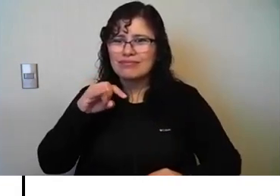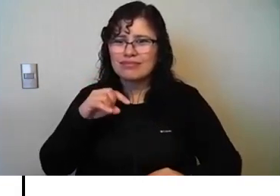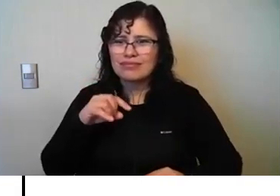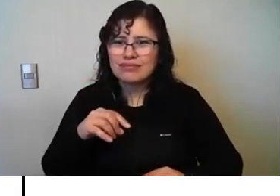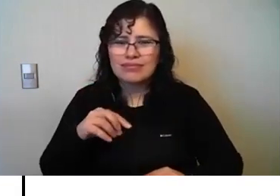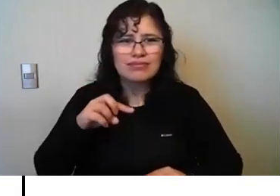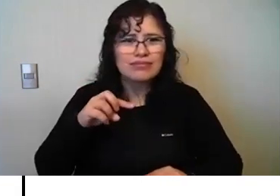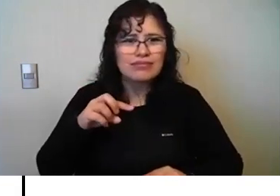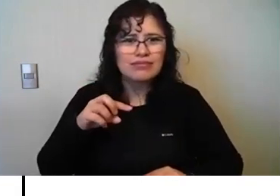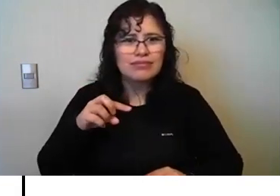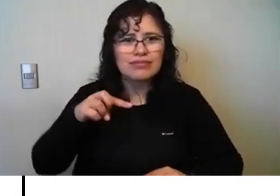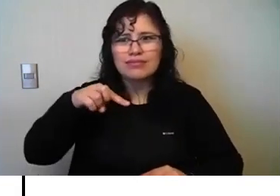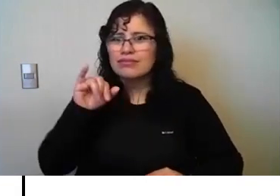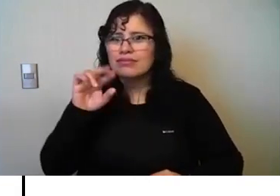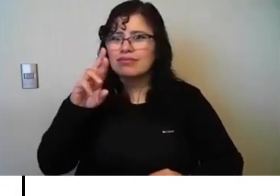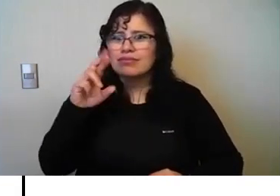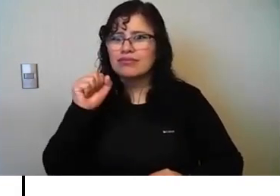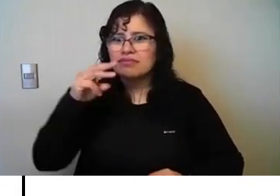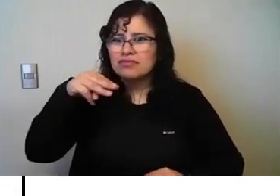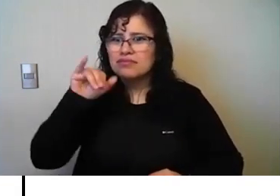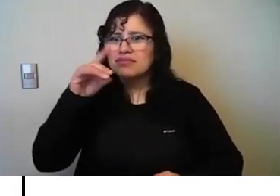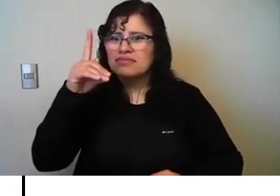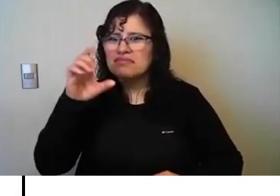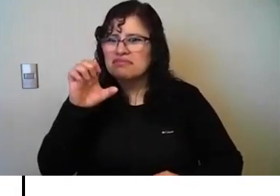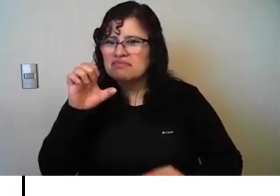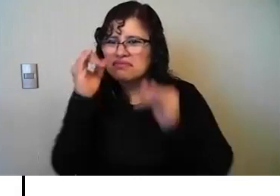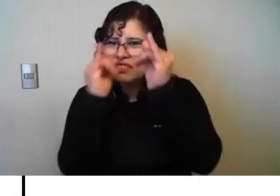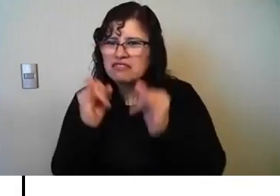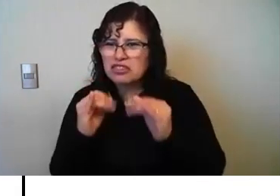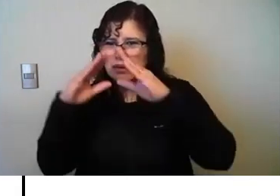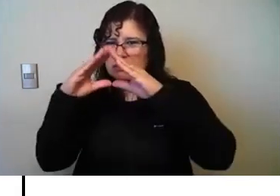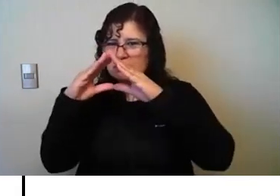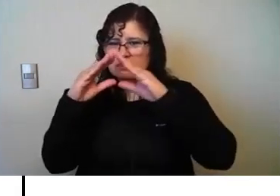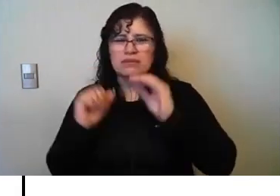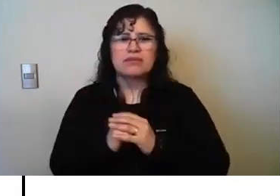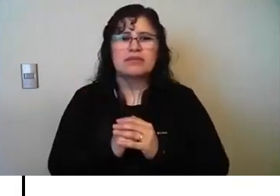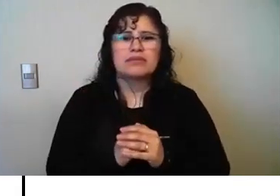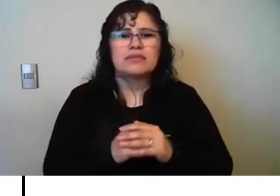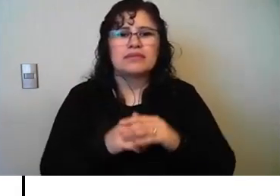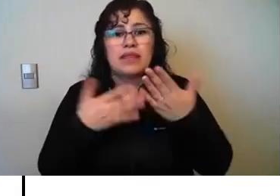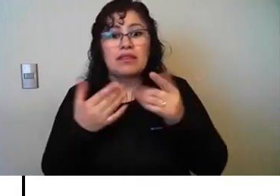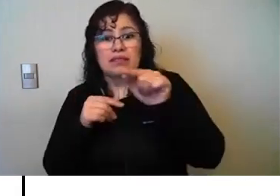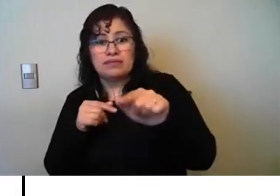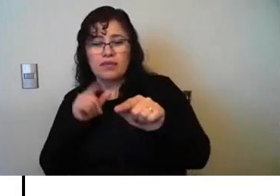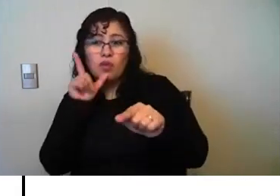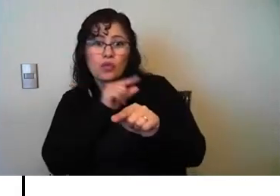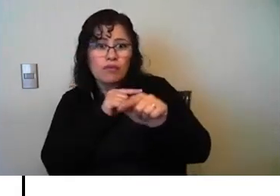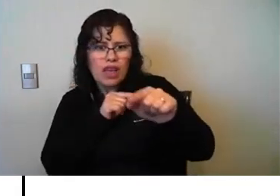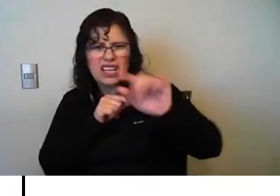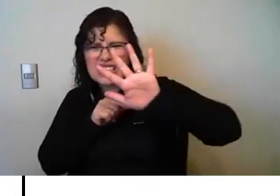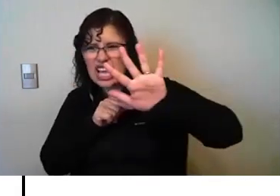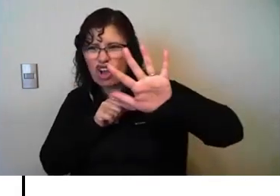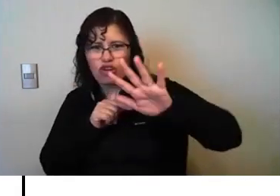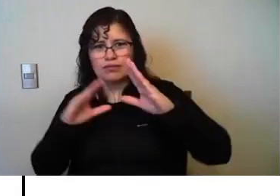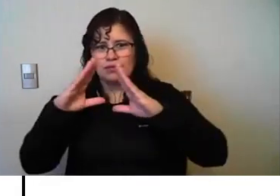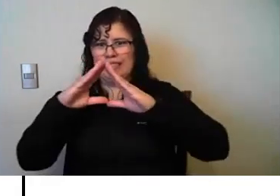una capa piramidal interna, también lo encuentra como ganglionar. Acá están las células piramidales más